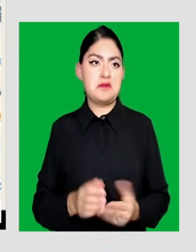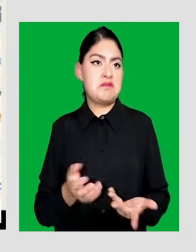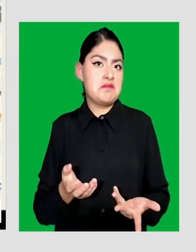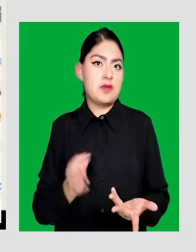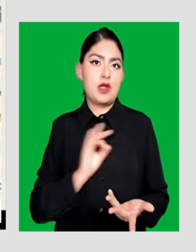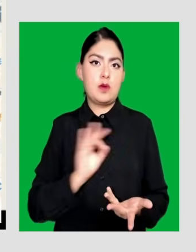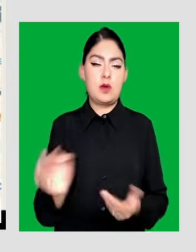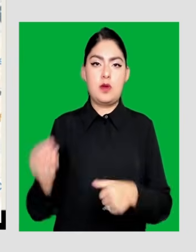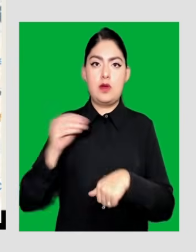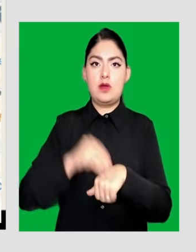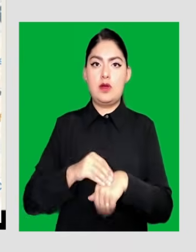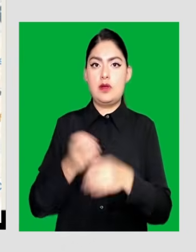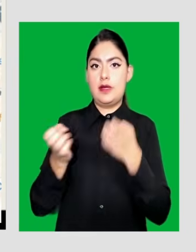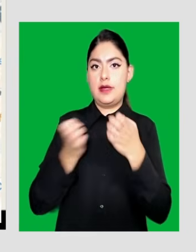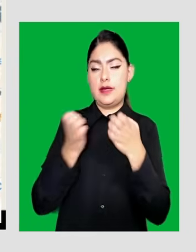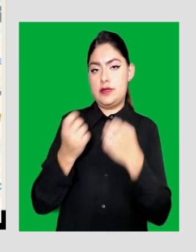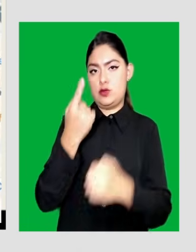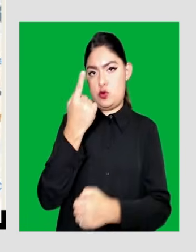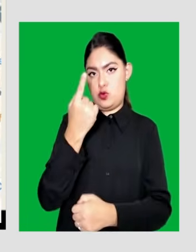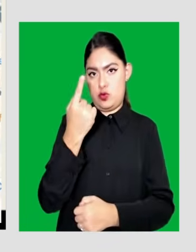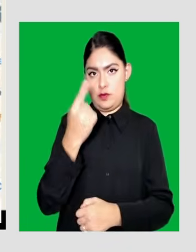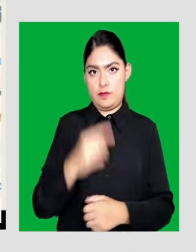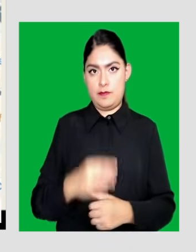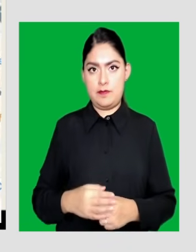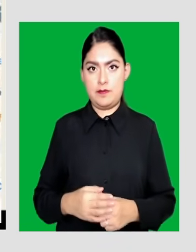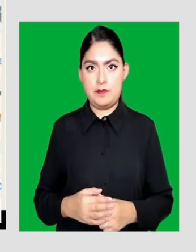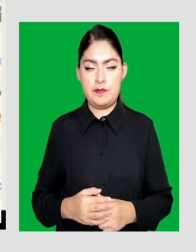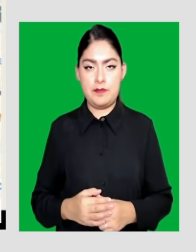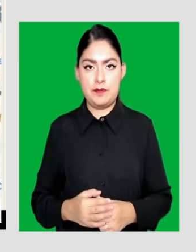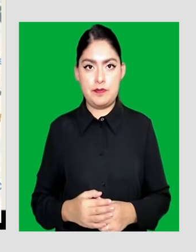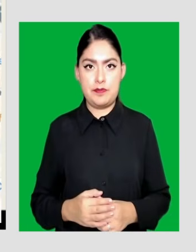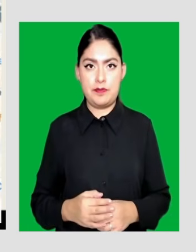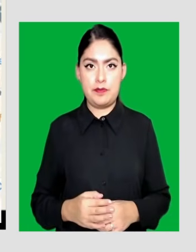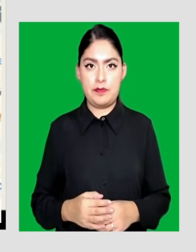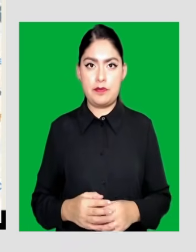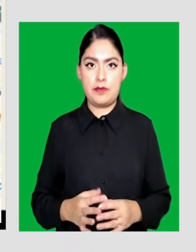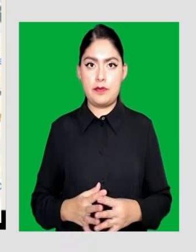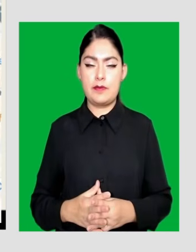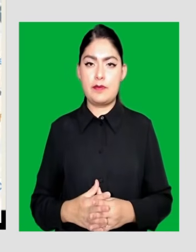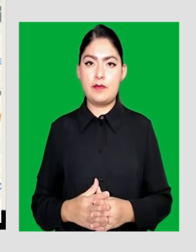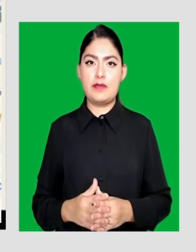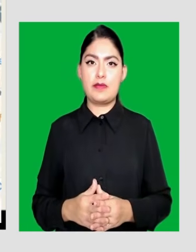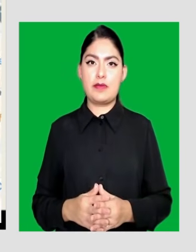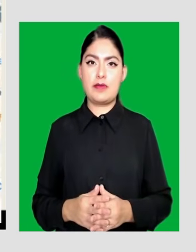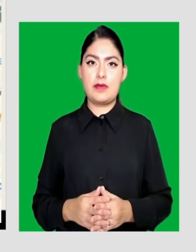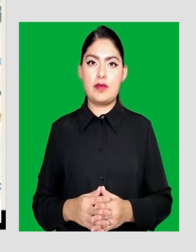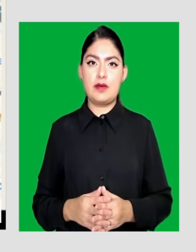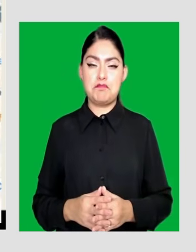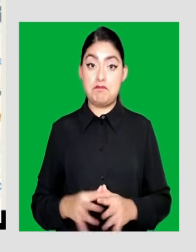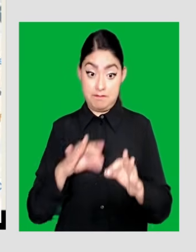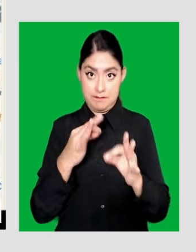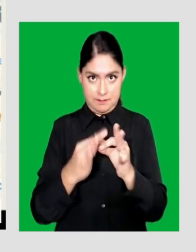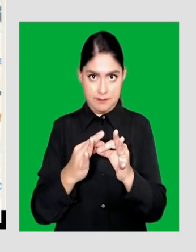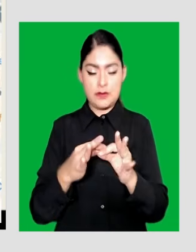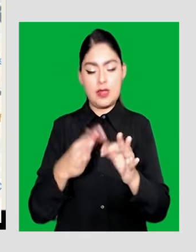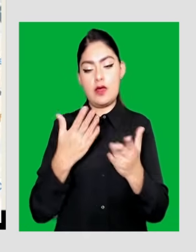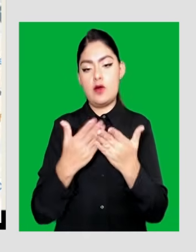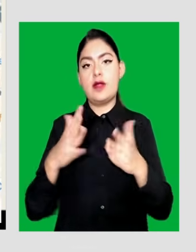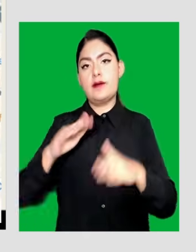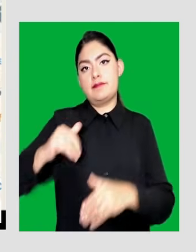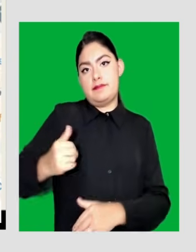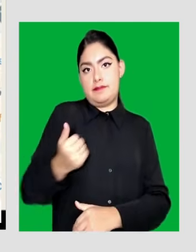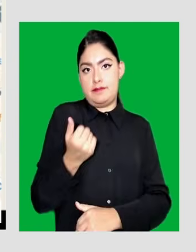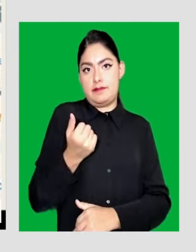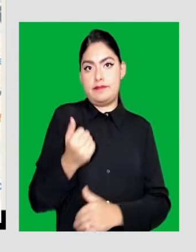Como podrán ver, ahora ya se encuentra dentro de una carpeta que se llama Capa sin título. A esta a su vez